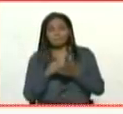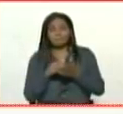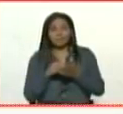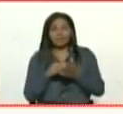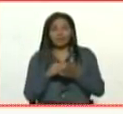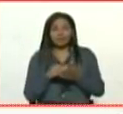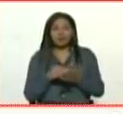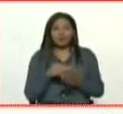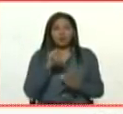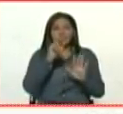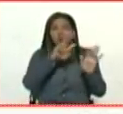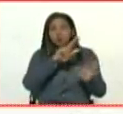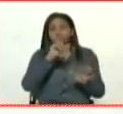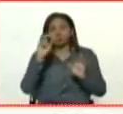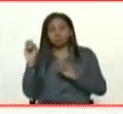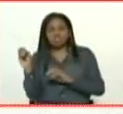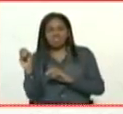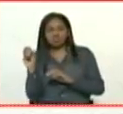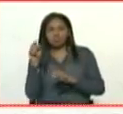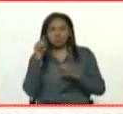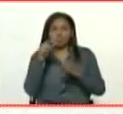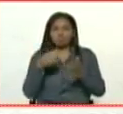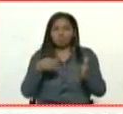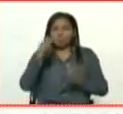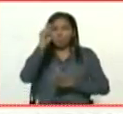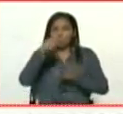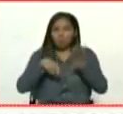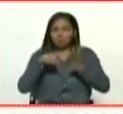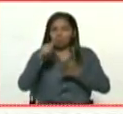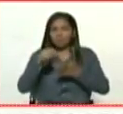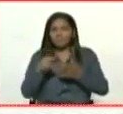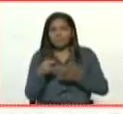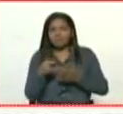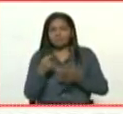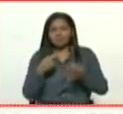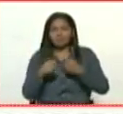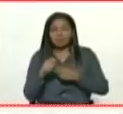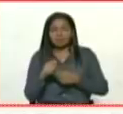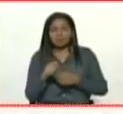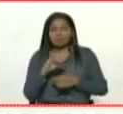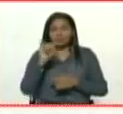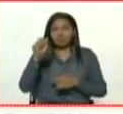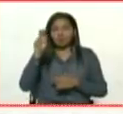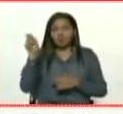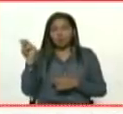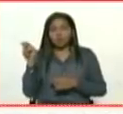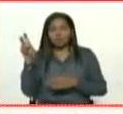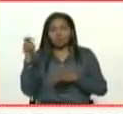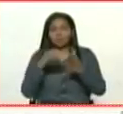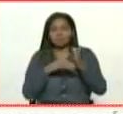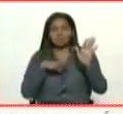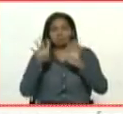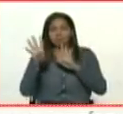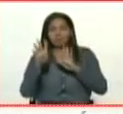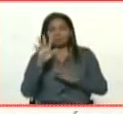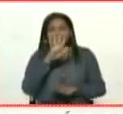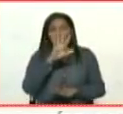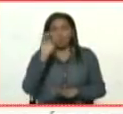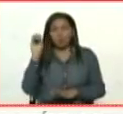24.805 puntos de venta, y declaran a junio 2019 la existencia de